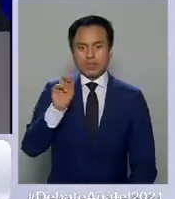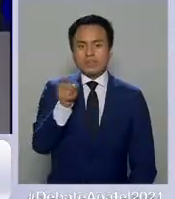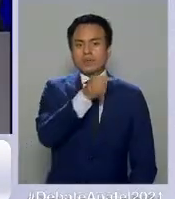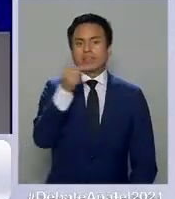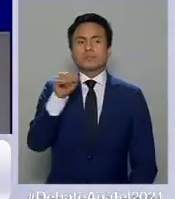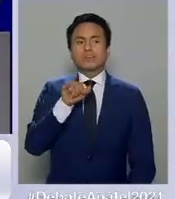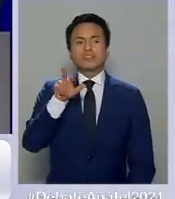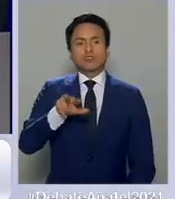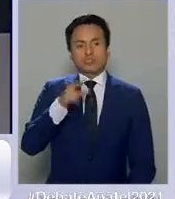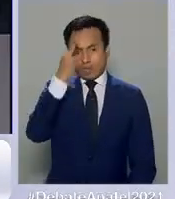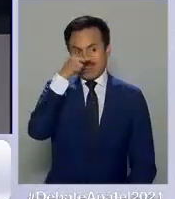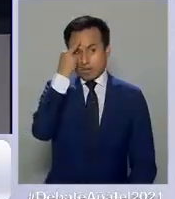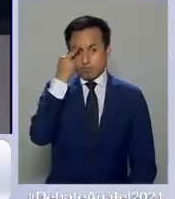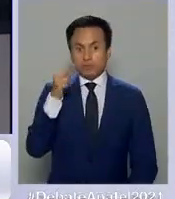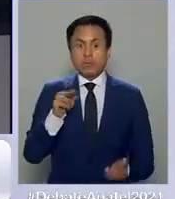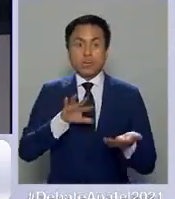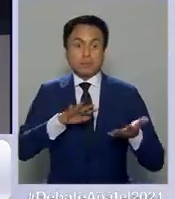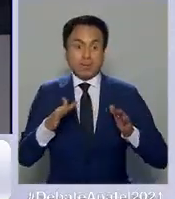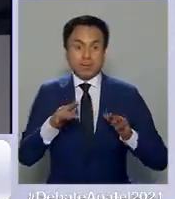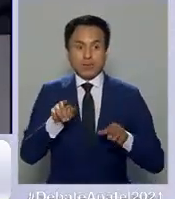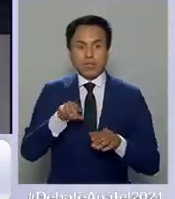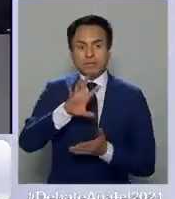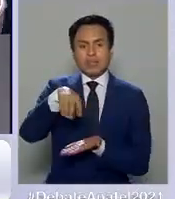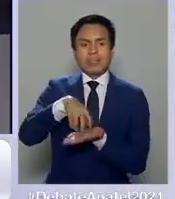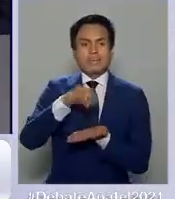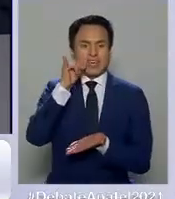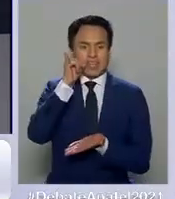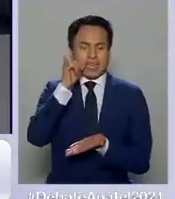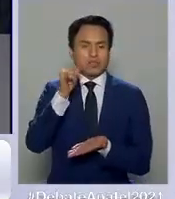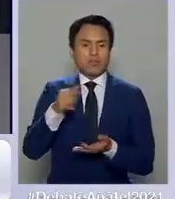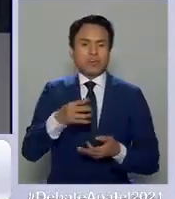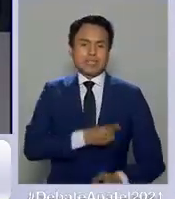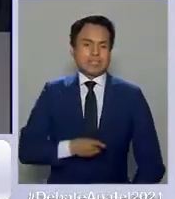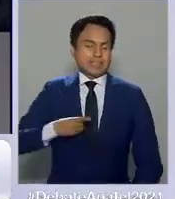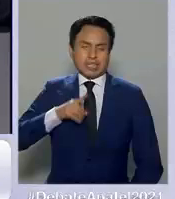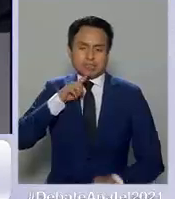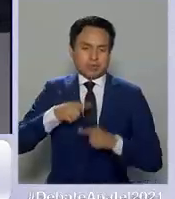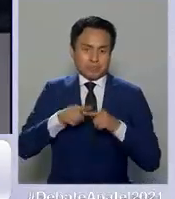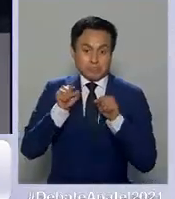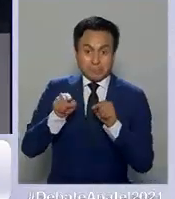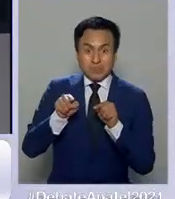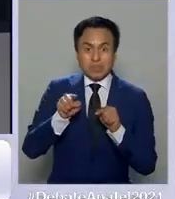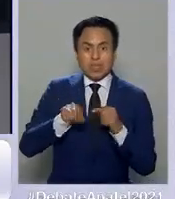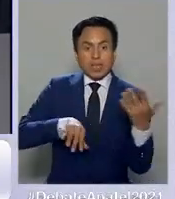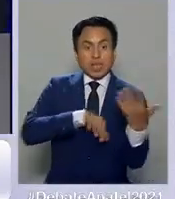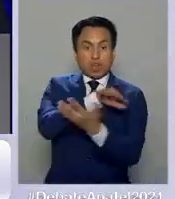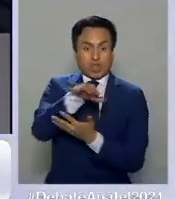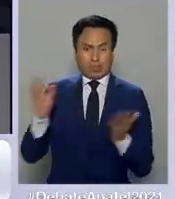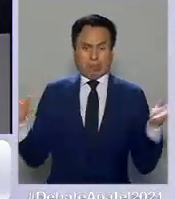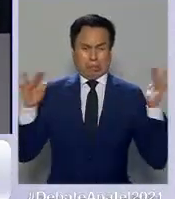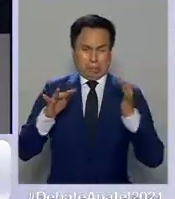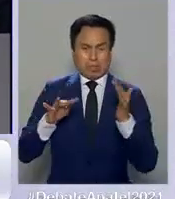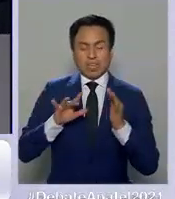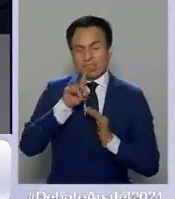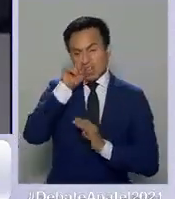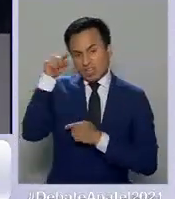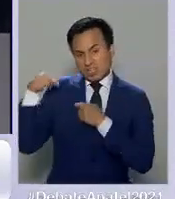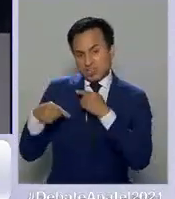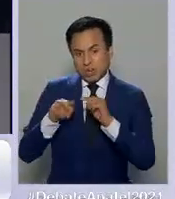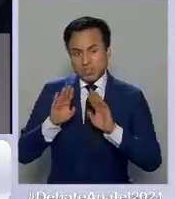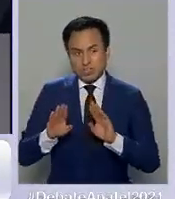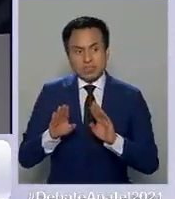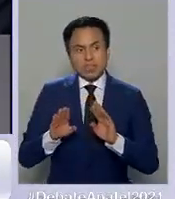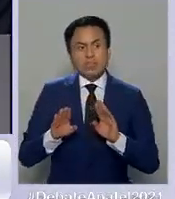semana después, el viernes 18 de marzo, capaz que tengamos en la Plaza Baqueano, Plaza Dignidad, llámenle como quieran, capaz que tengamos desórdenes nuevamente, como ha sido una tradición